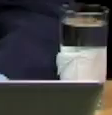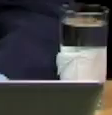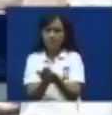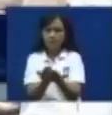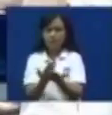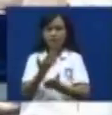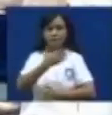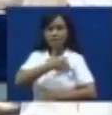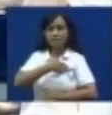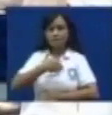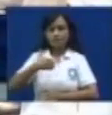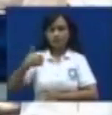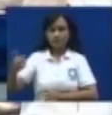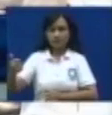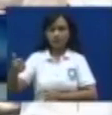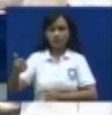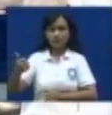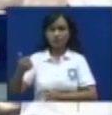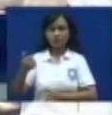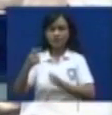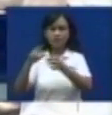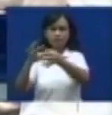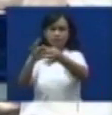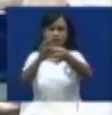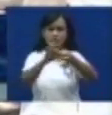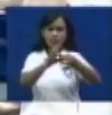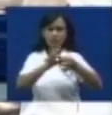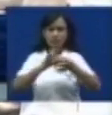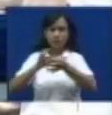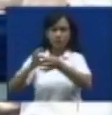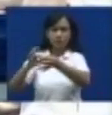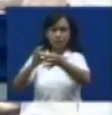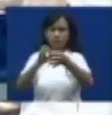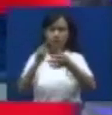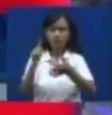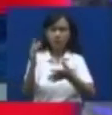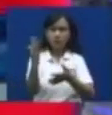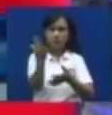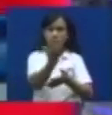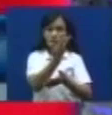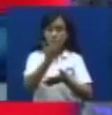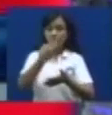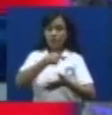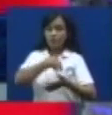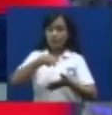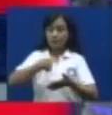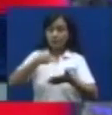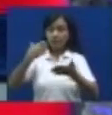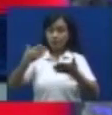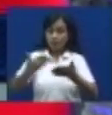Niquinomo. Y juntos todos, en la lucha para construir ese mundo mejor,